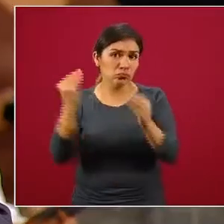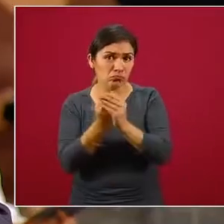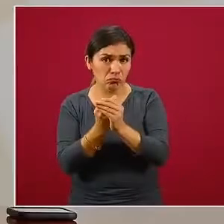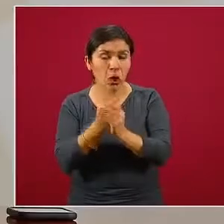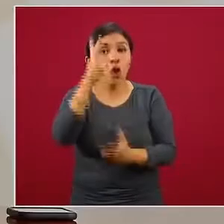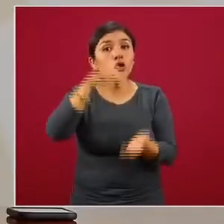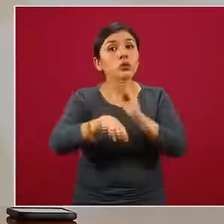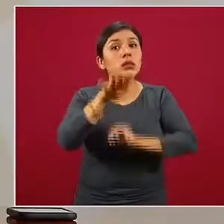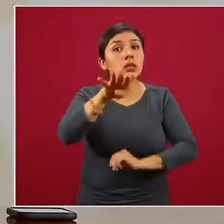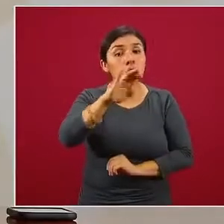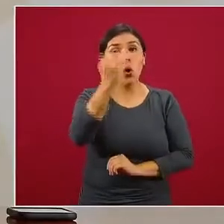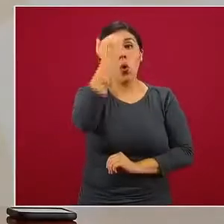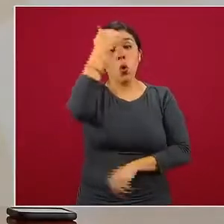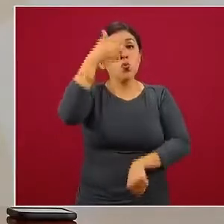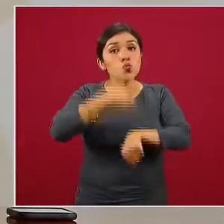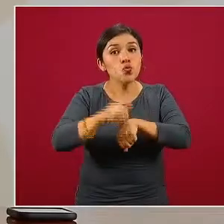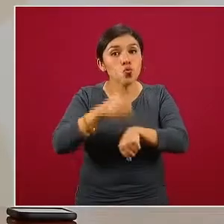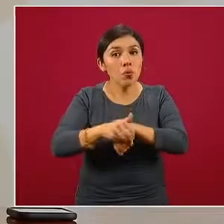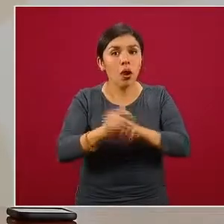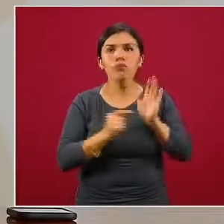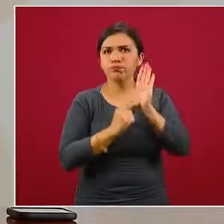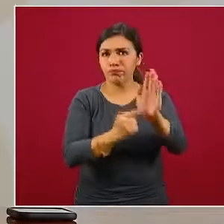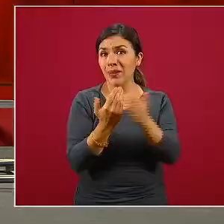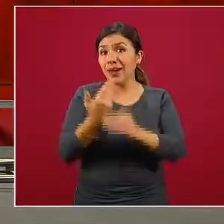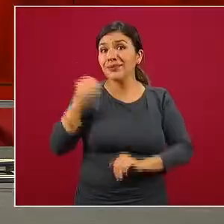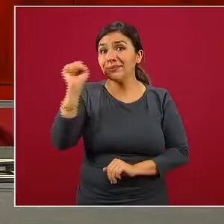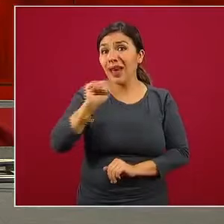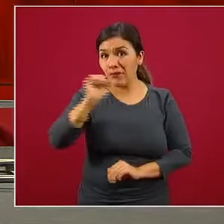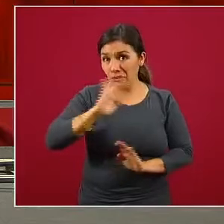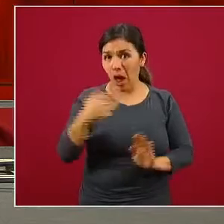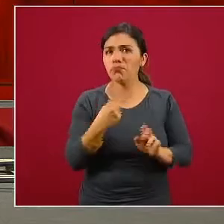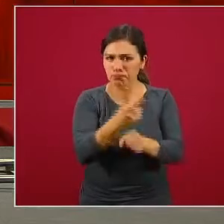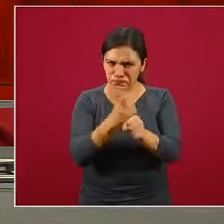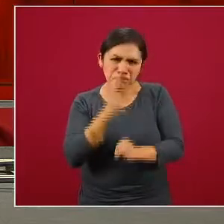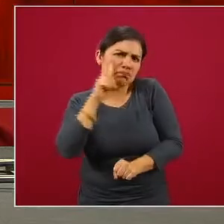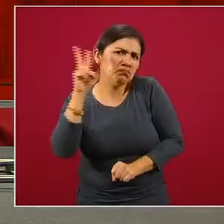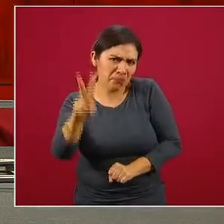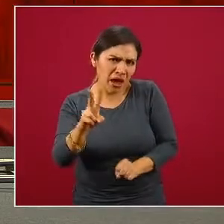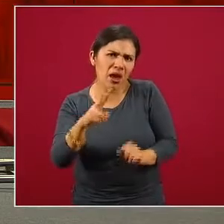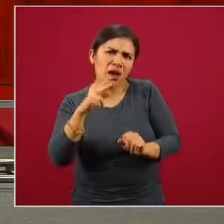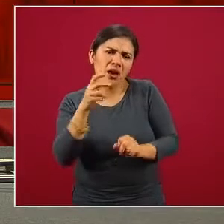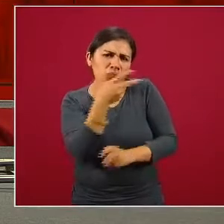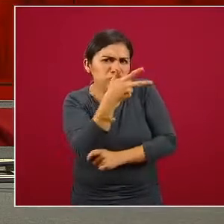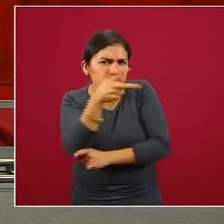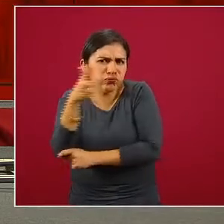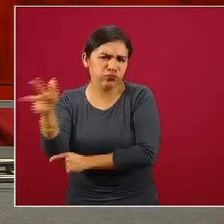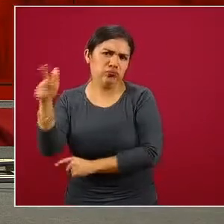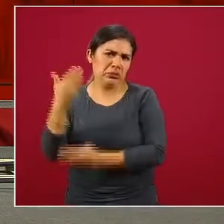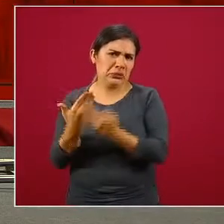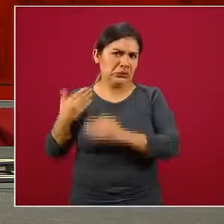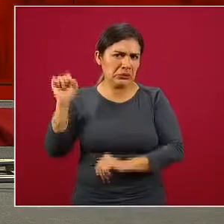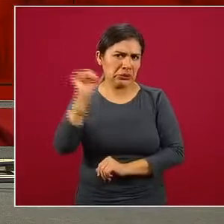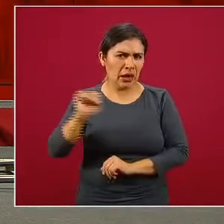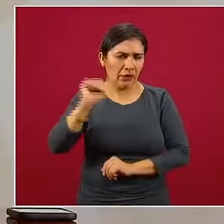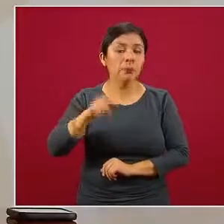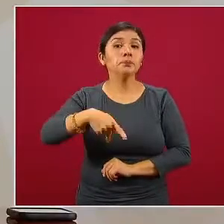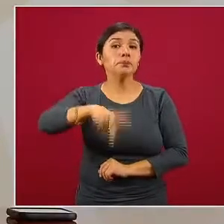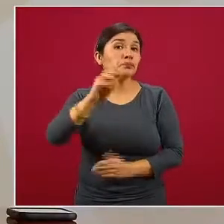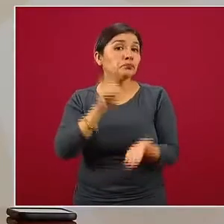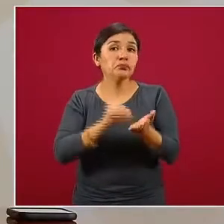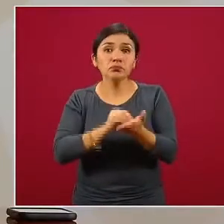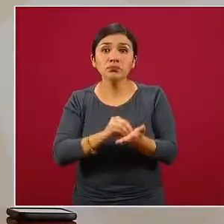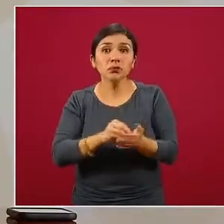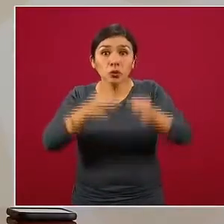se conoce el número, lo presentamos el sábado también, le invito a ver la grabación de la conferencia de prensa, pero todavía no